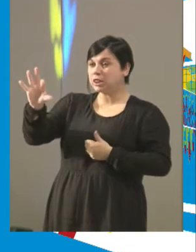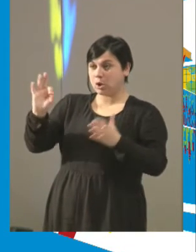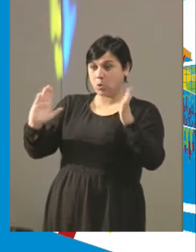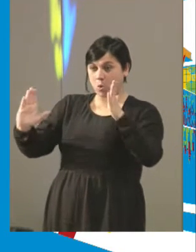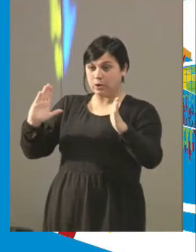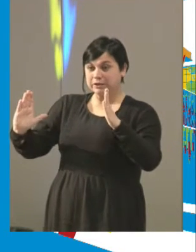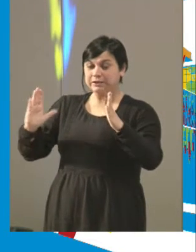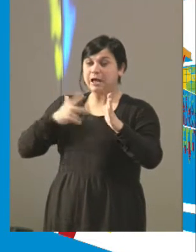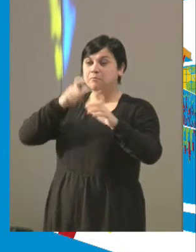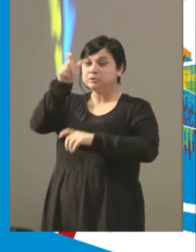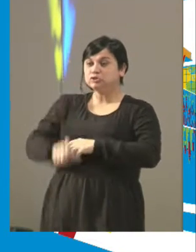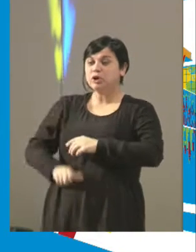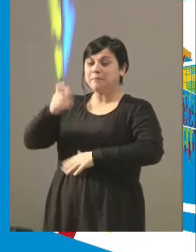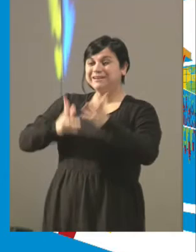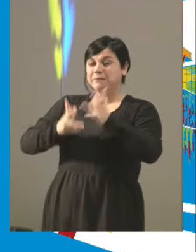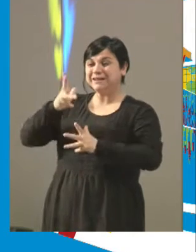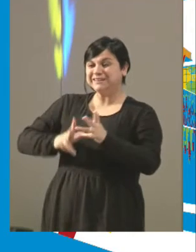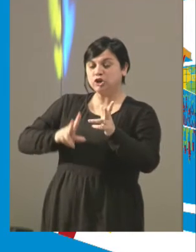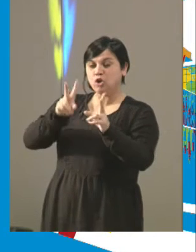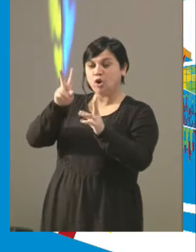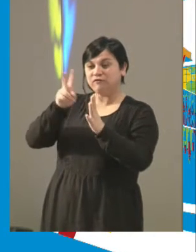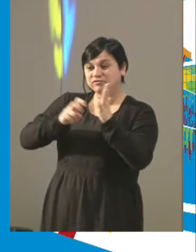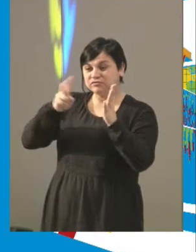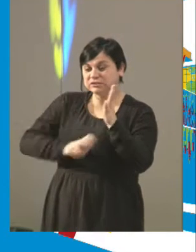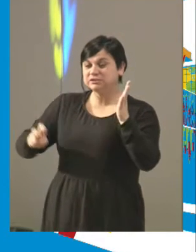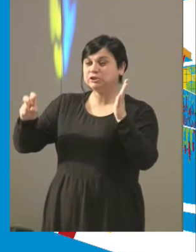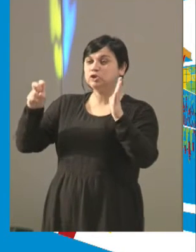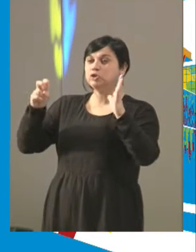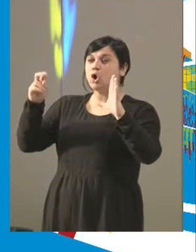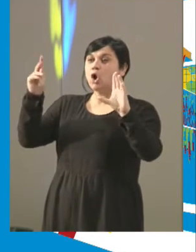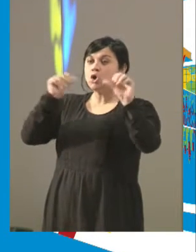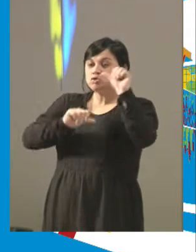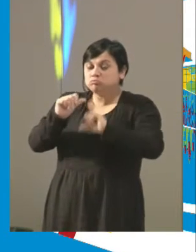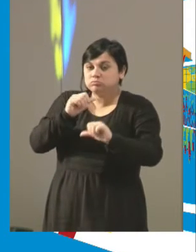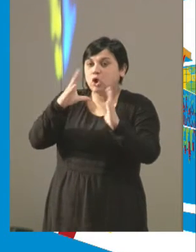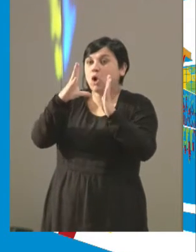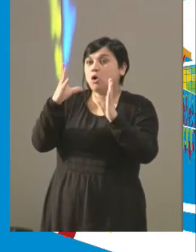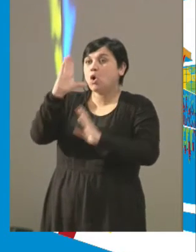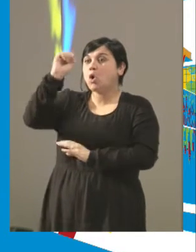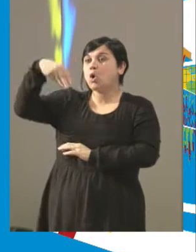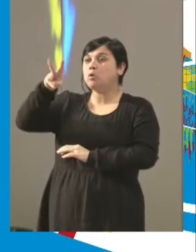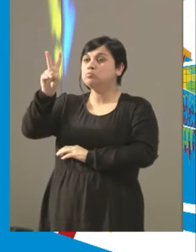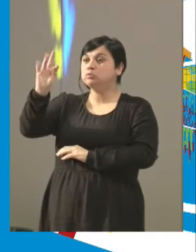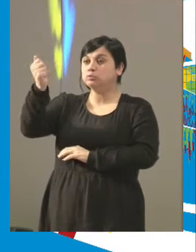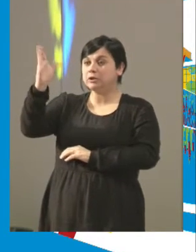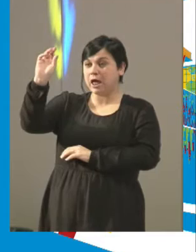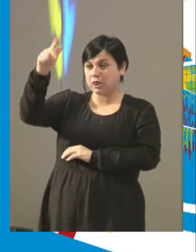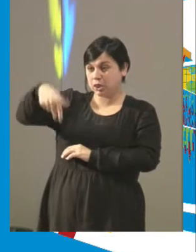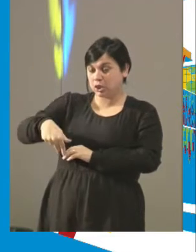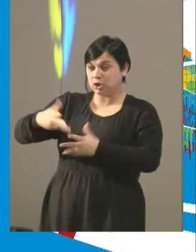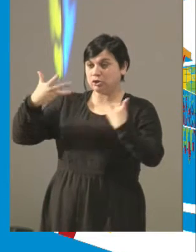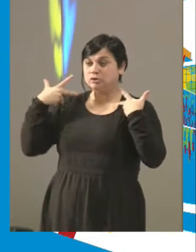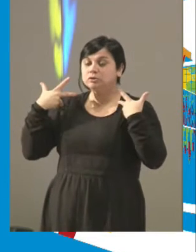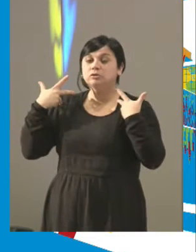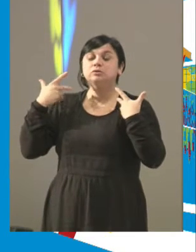un matemático físico, el pionero en la computación, que es Alan Turing, y se plantea una pregunta muy básica que todavía sigue sin